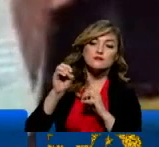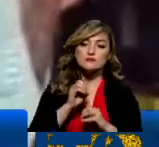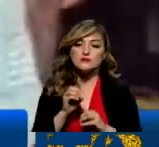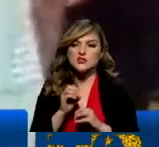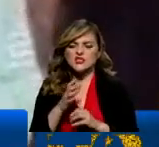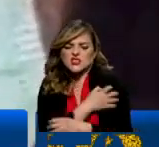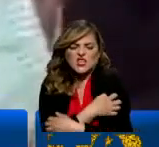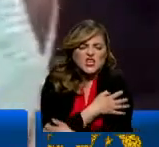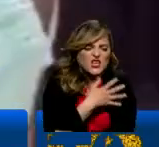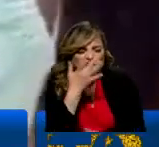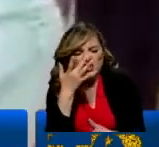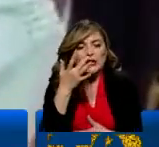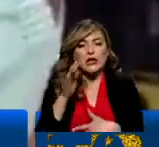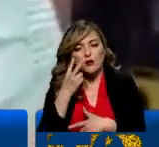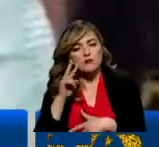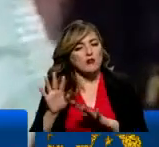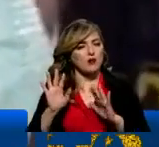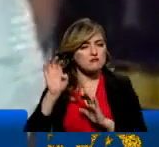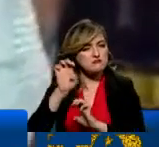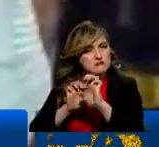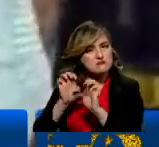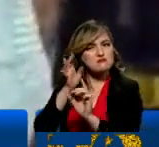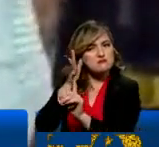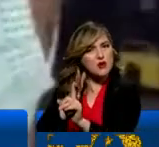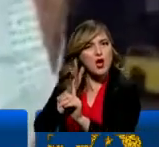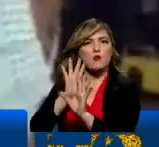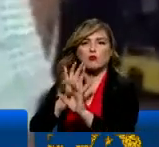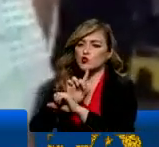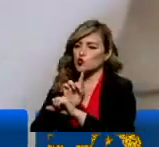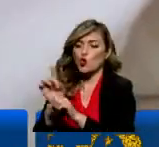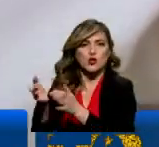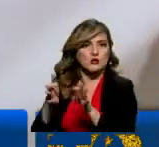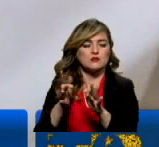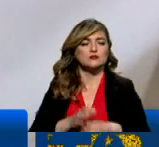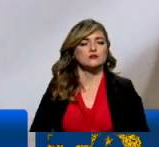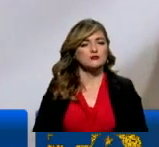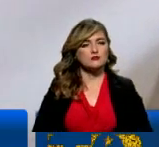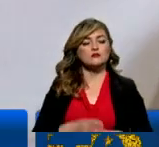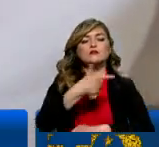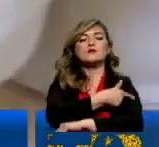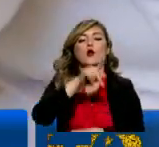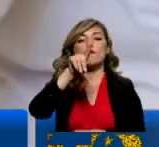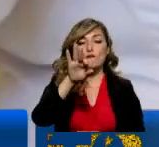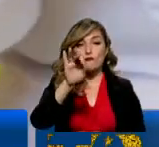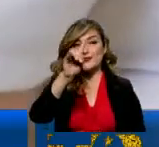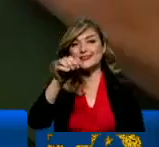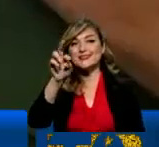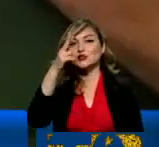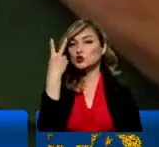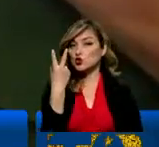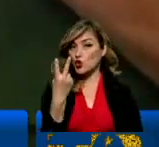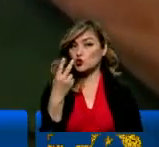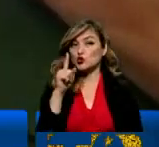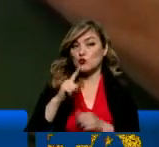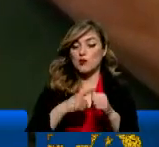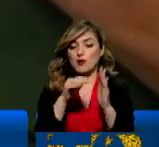ninguna reacción alérgica severa en el caso de que necesite alguna intervención médica. La vacuna de Pfizer requiere de 2 dosis, por lo que él